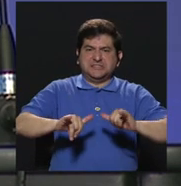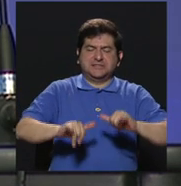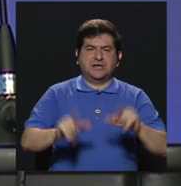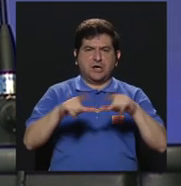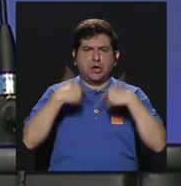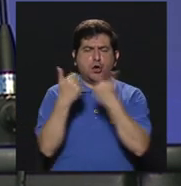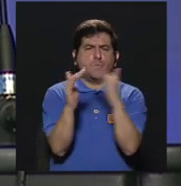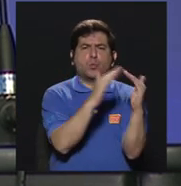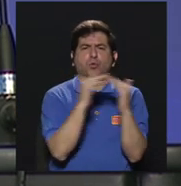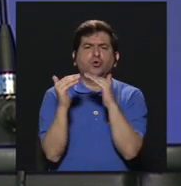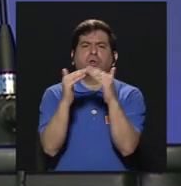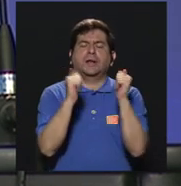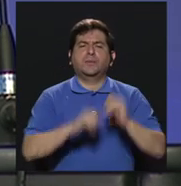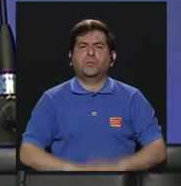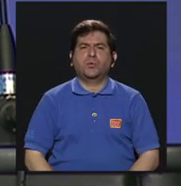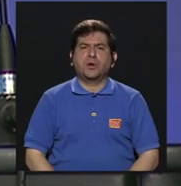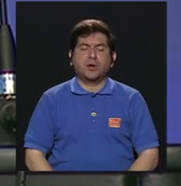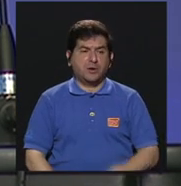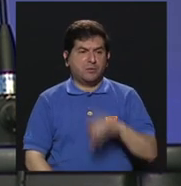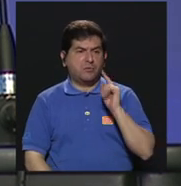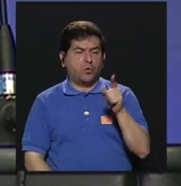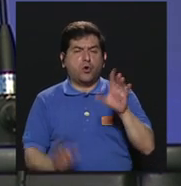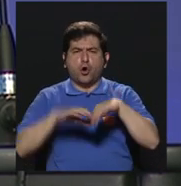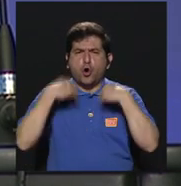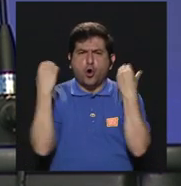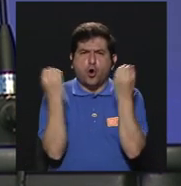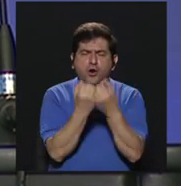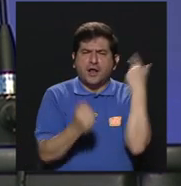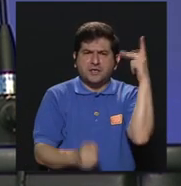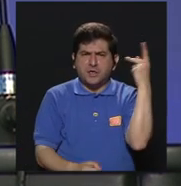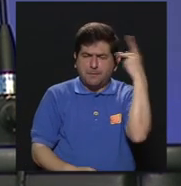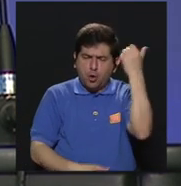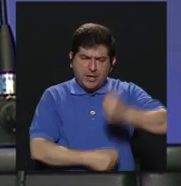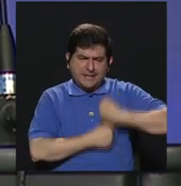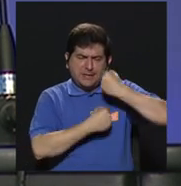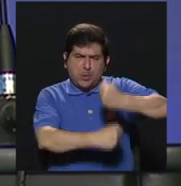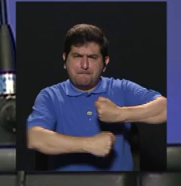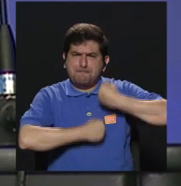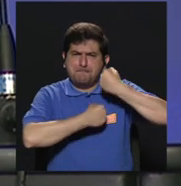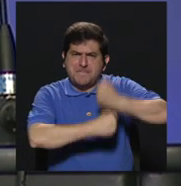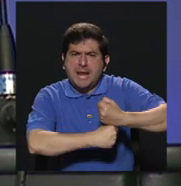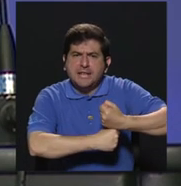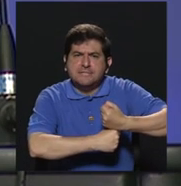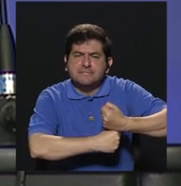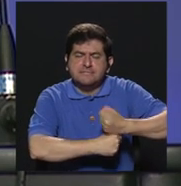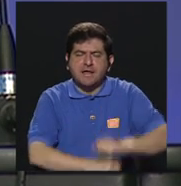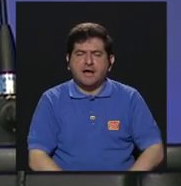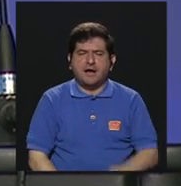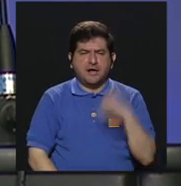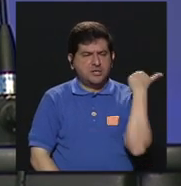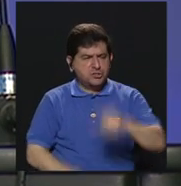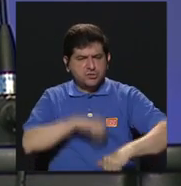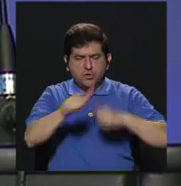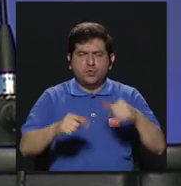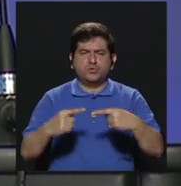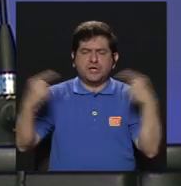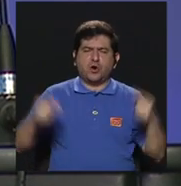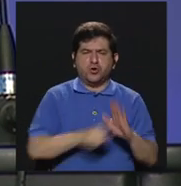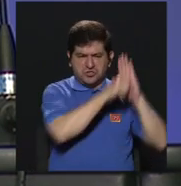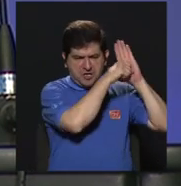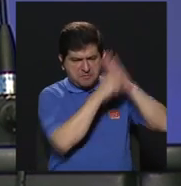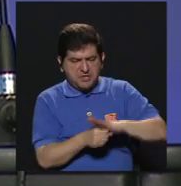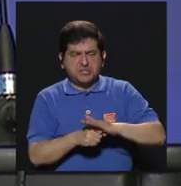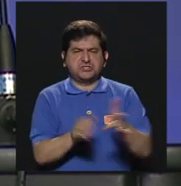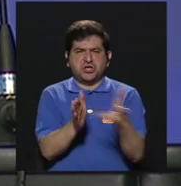Sectores del pueblo constituyeron organizaciones político-militares para combatir la opresión y